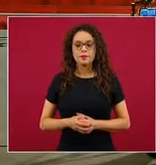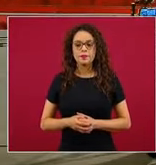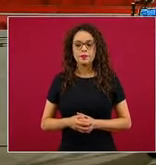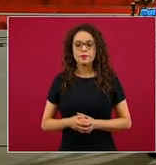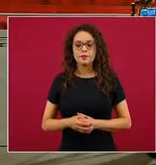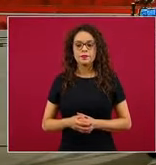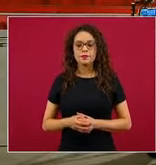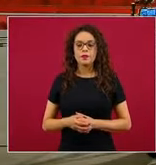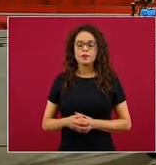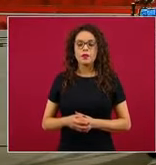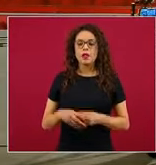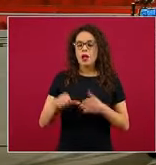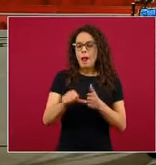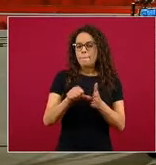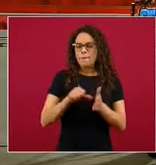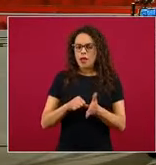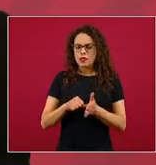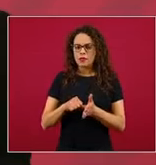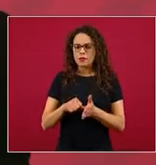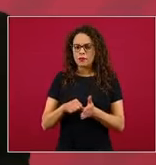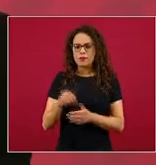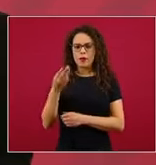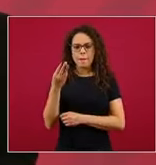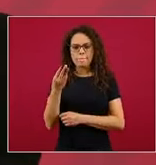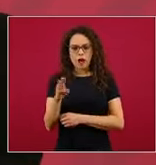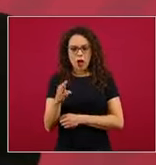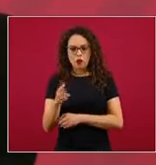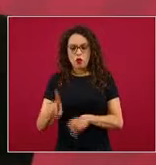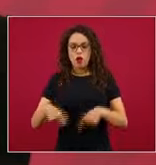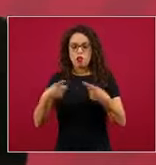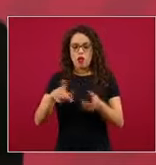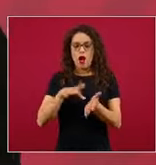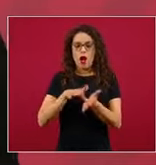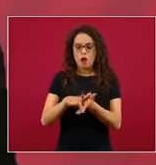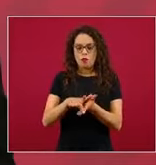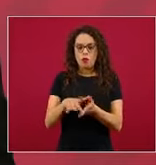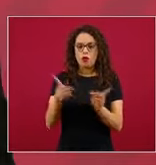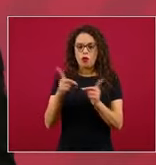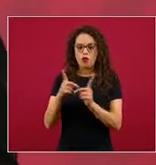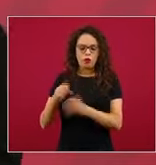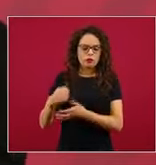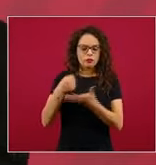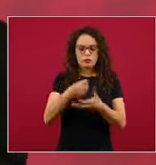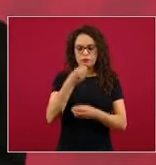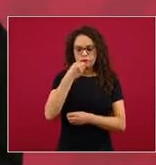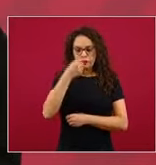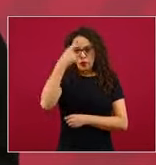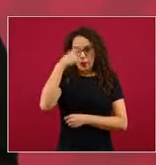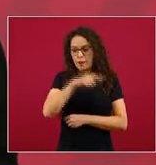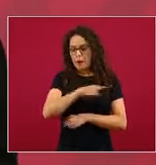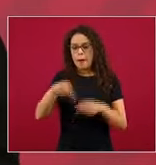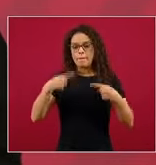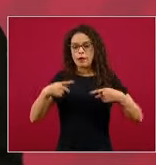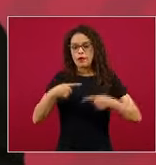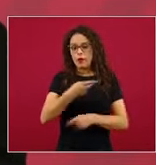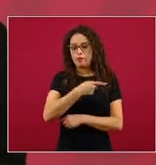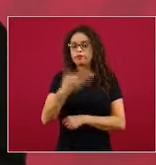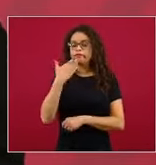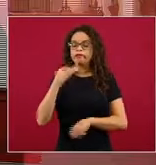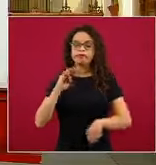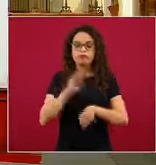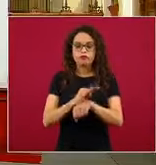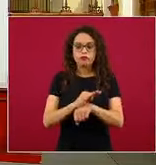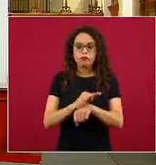Desde el mes de mayo hemos otorgado apoyos alimentarios a las familias en condiciones de vulnerabilidad en la Magdalena